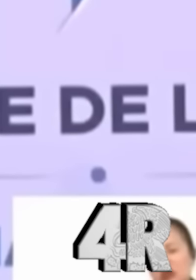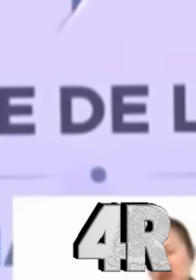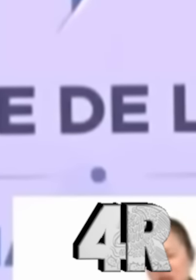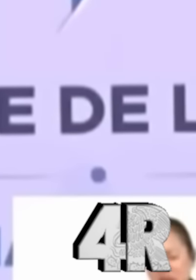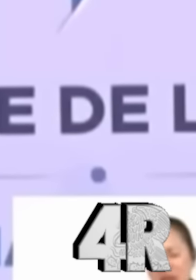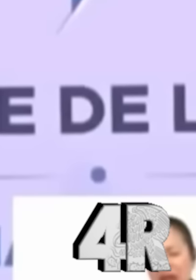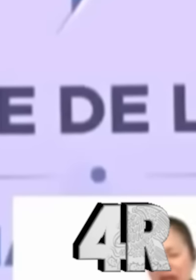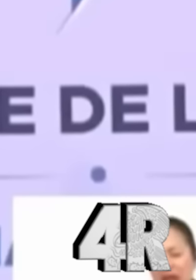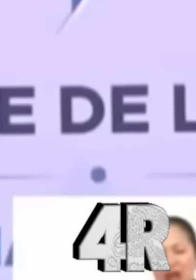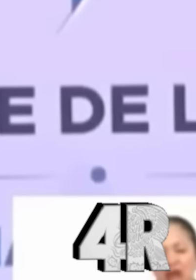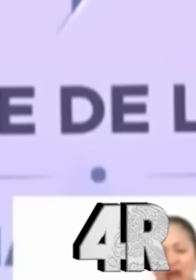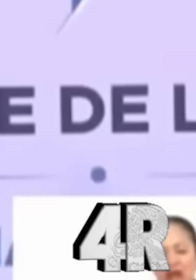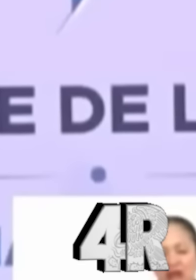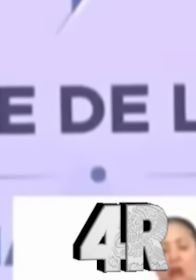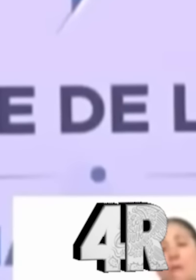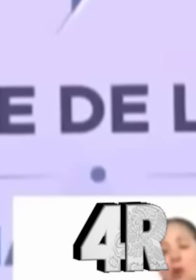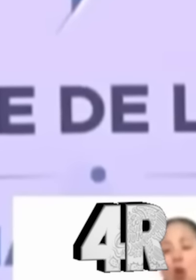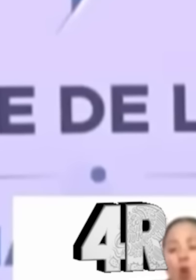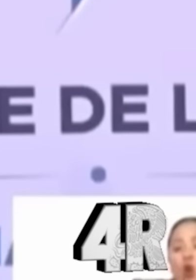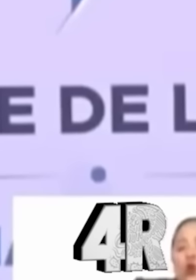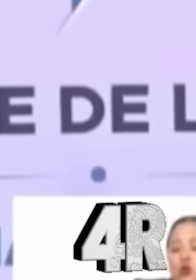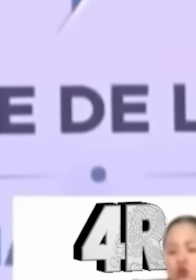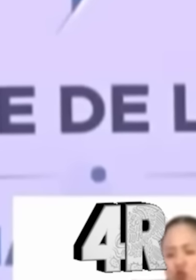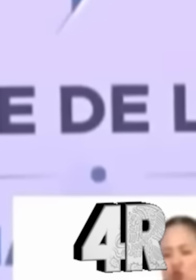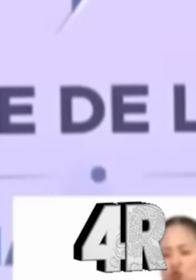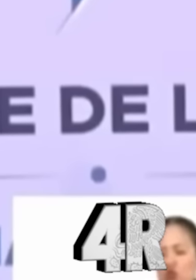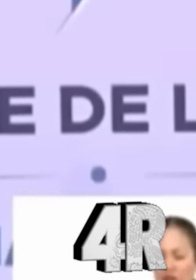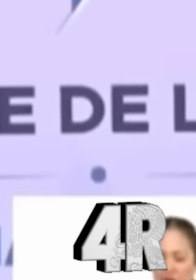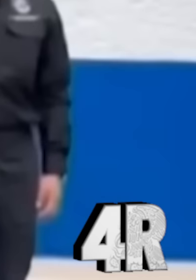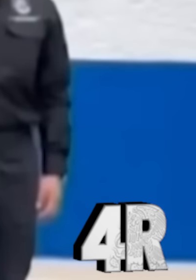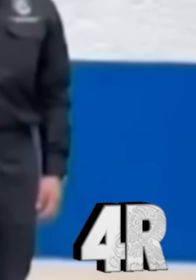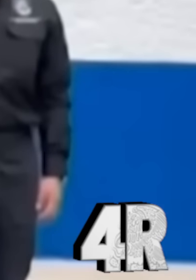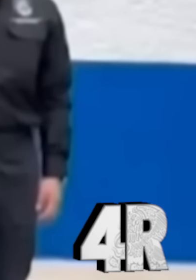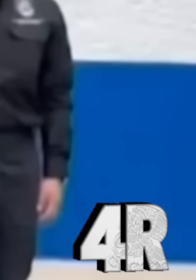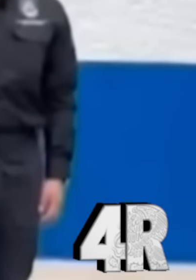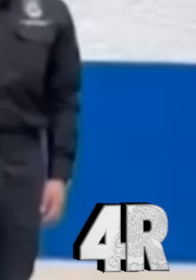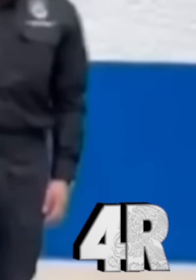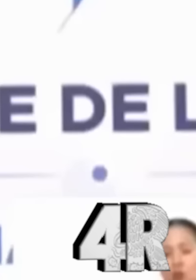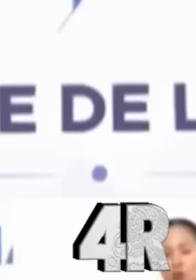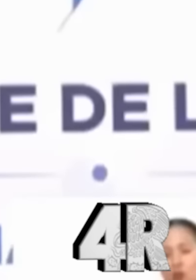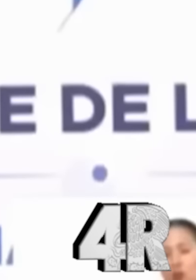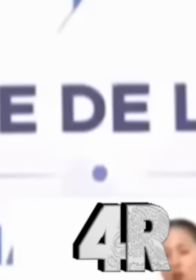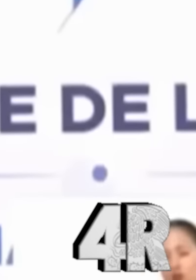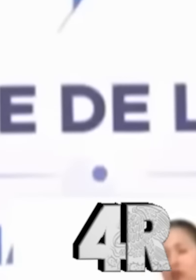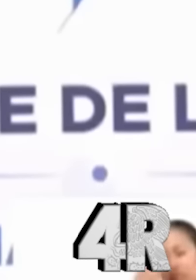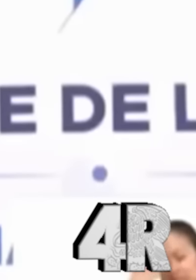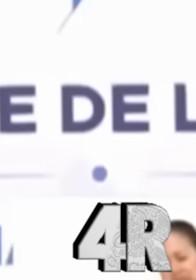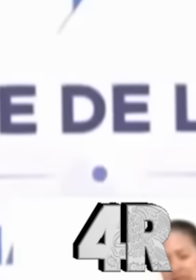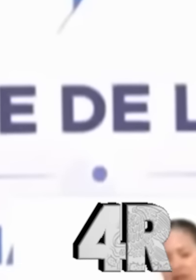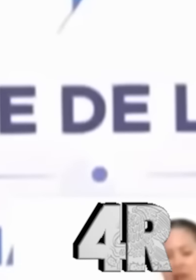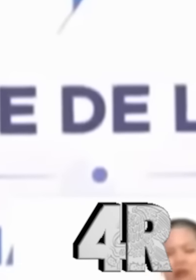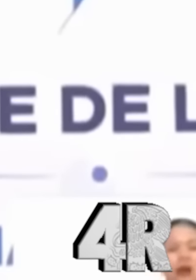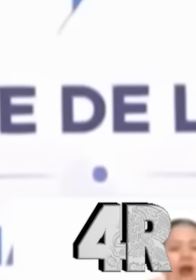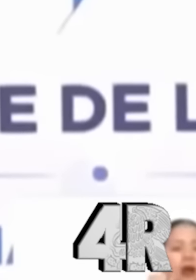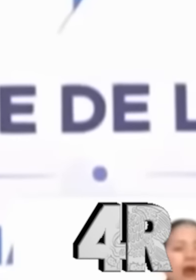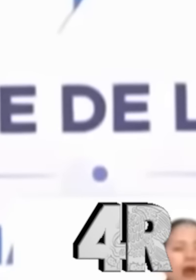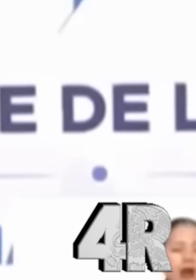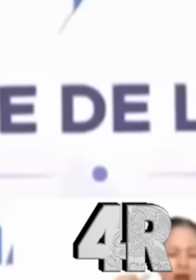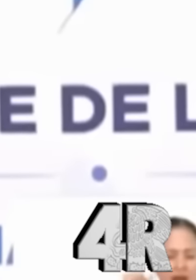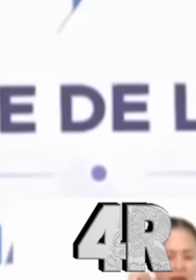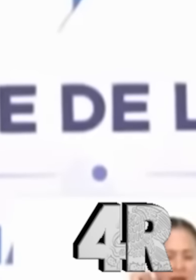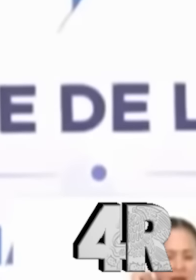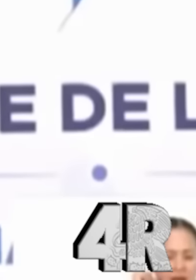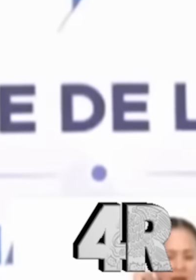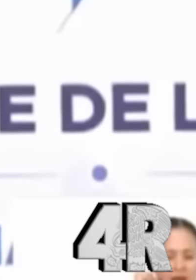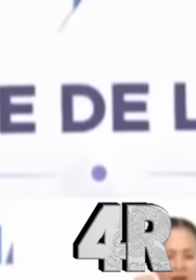con ir detrás de ellos, aunque la fiscal no esté al frente de esta institución. El día de ayer, la fiscal Ernestina Godoy rindió su